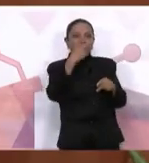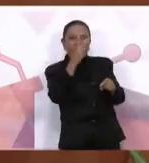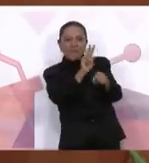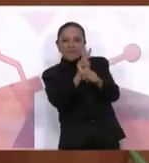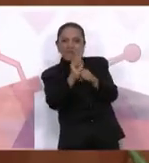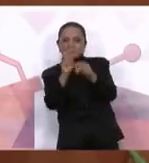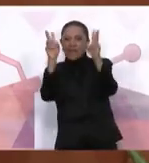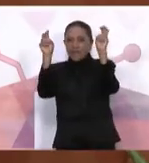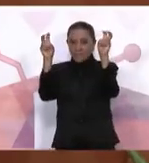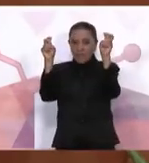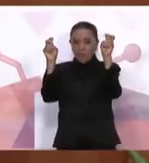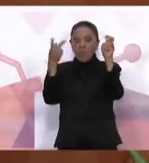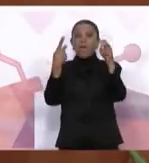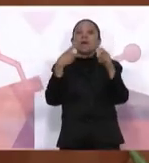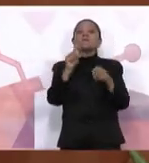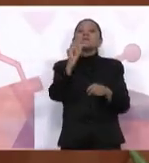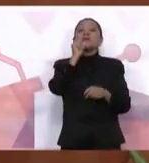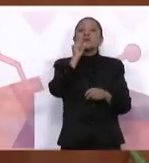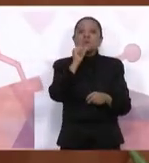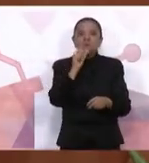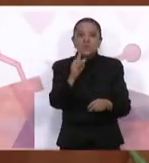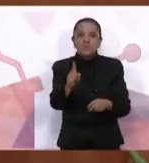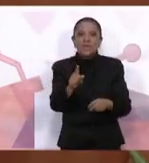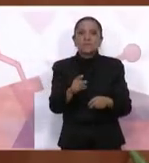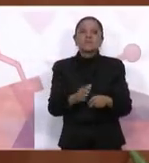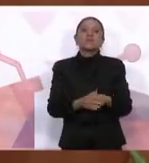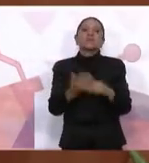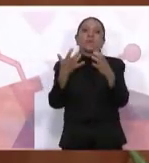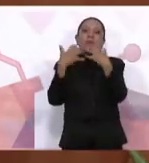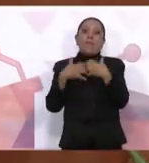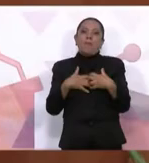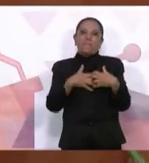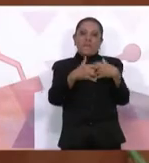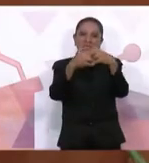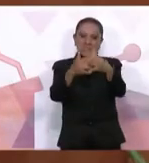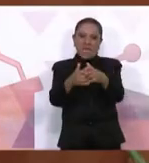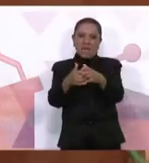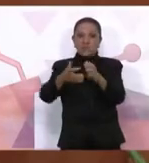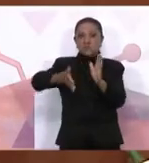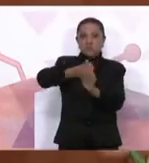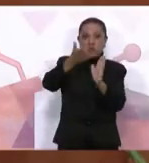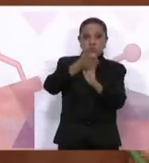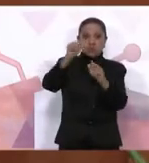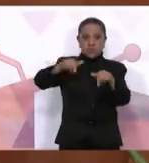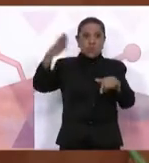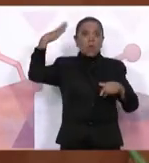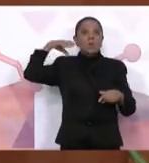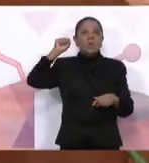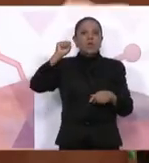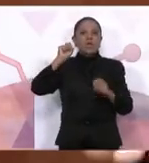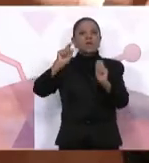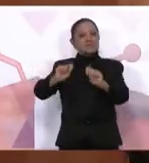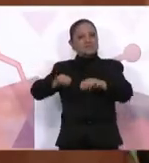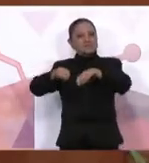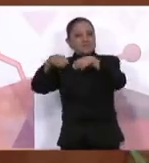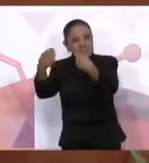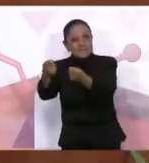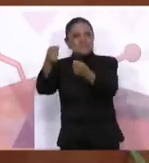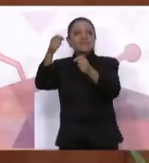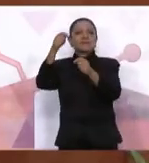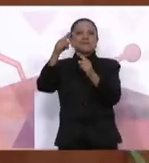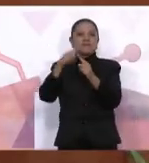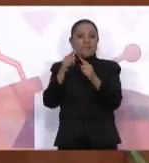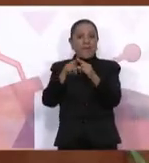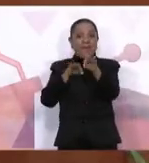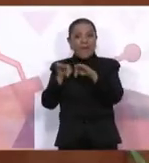nuestros empresarios que empresarios y constructores de morelos encomendarles esta tarea es importante que